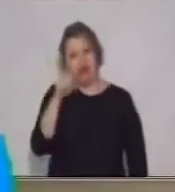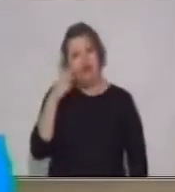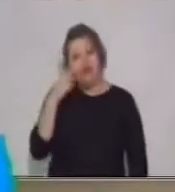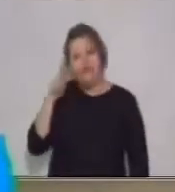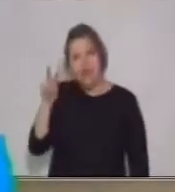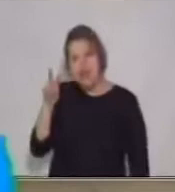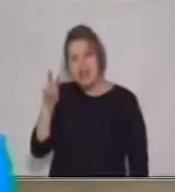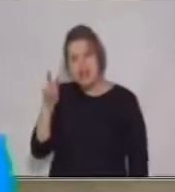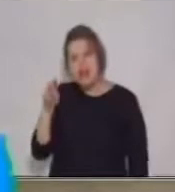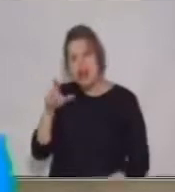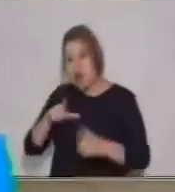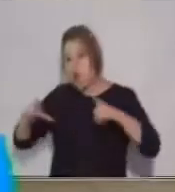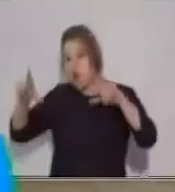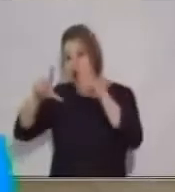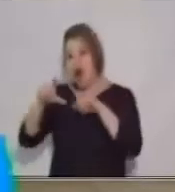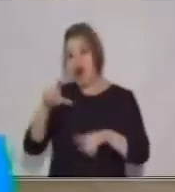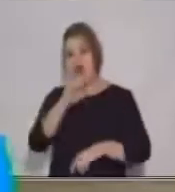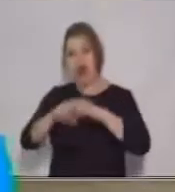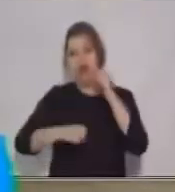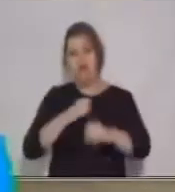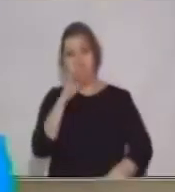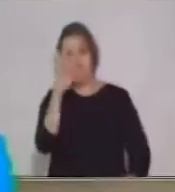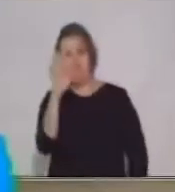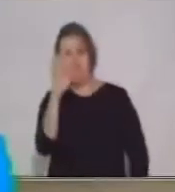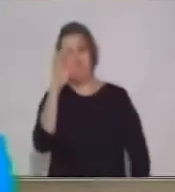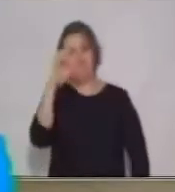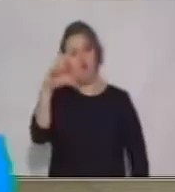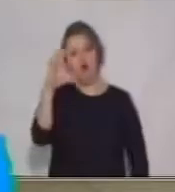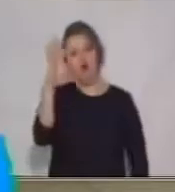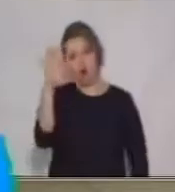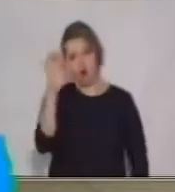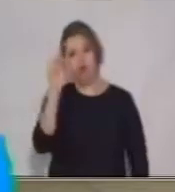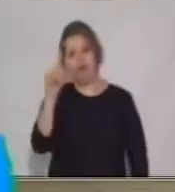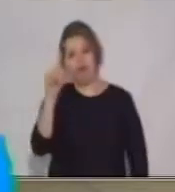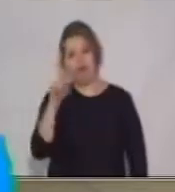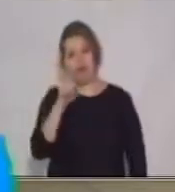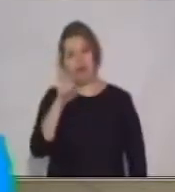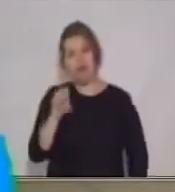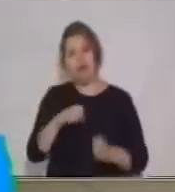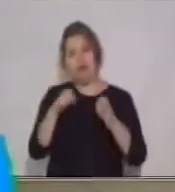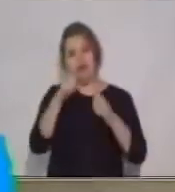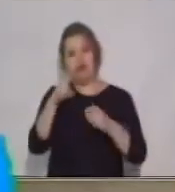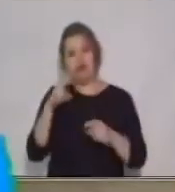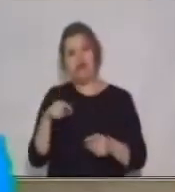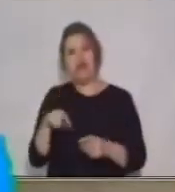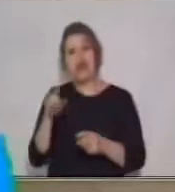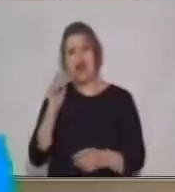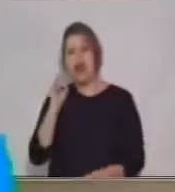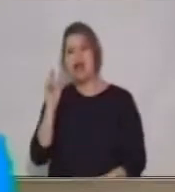esa coordenada del foco es la que vamos a evaluar aquí para encontrar estos dos puntos que